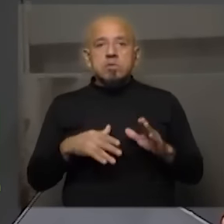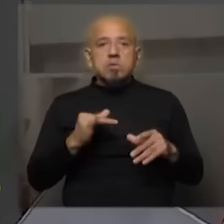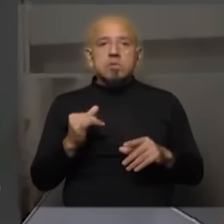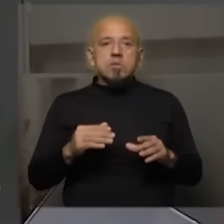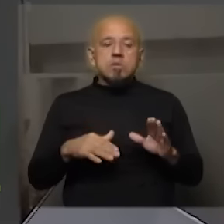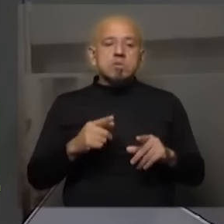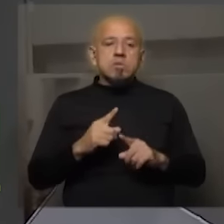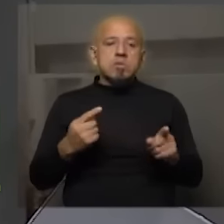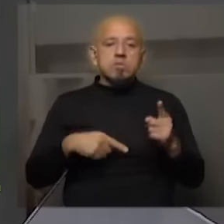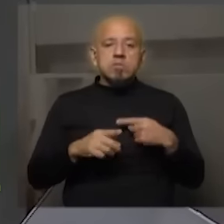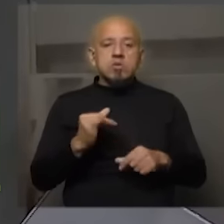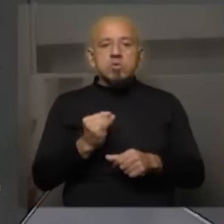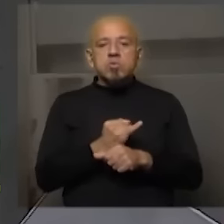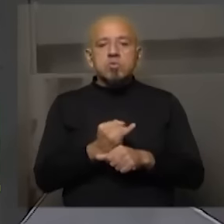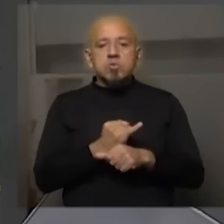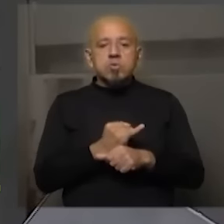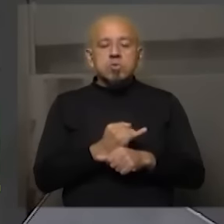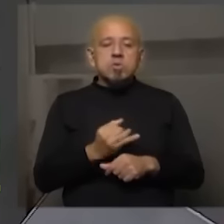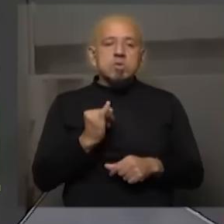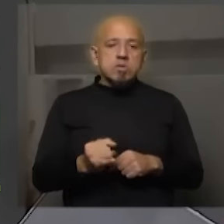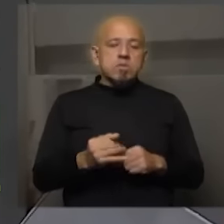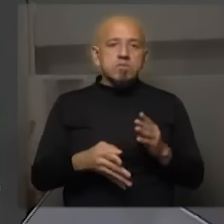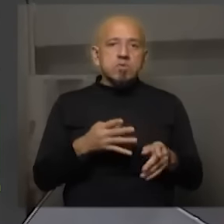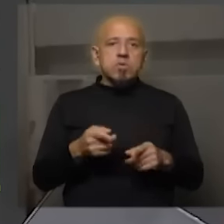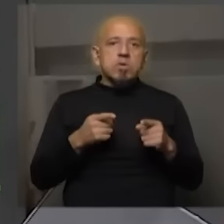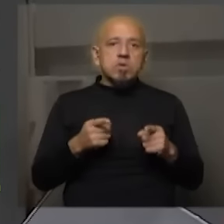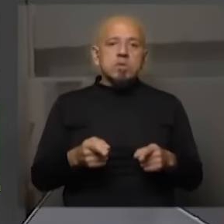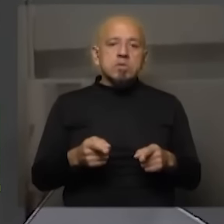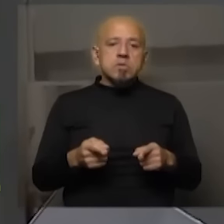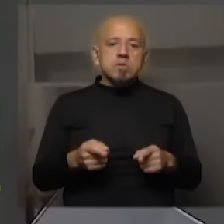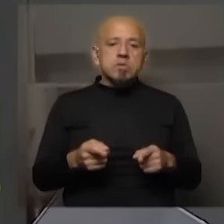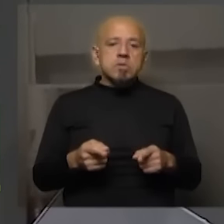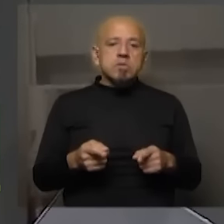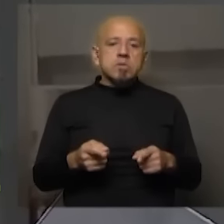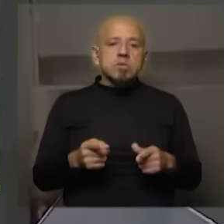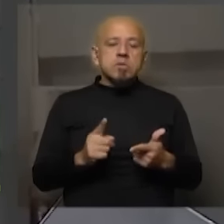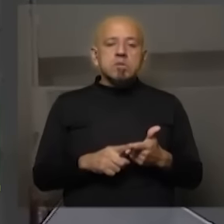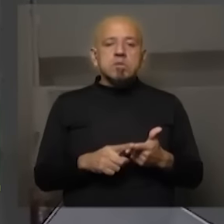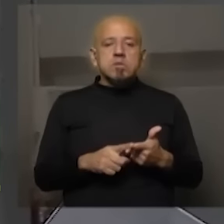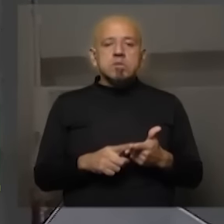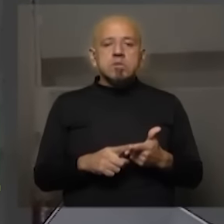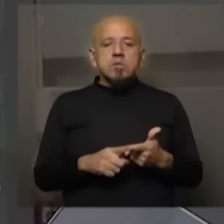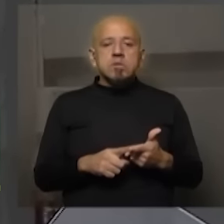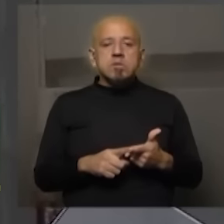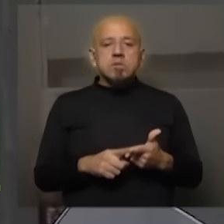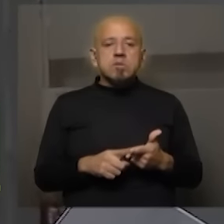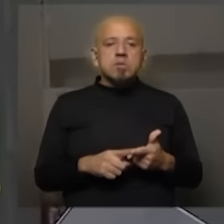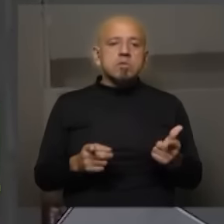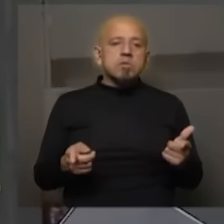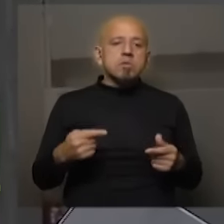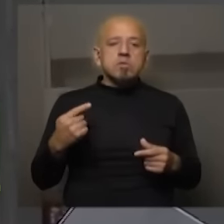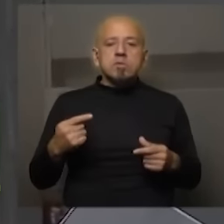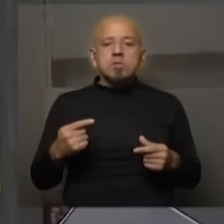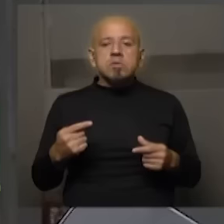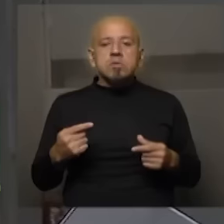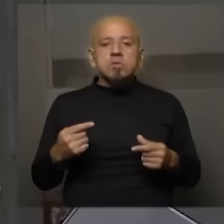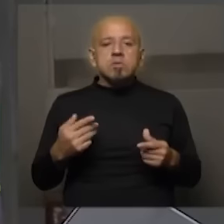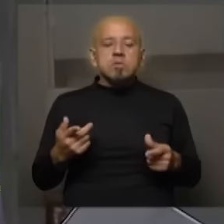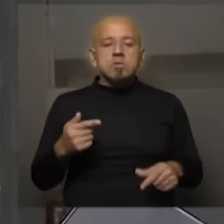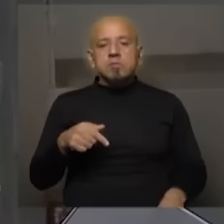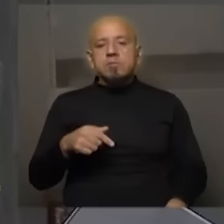la institucionalidad funciona y esa es la parte del medio vaso lleno. Por otro lado, no se logra en